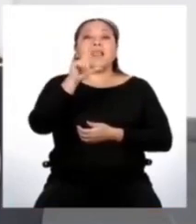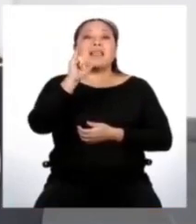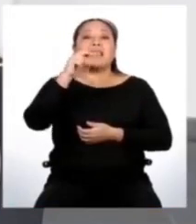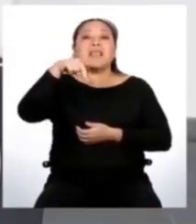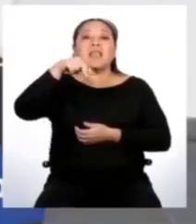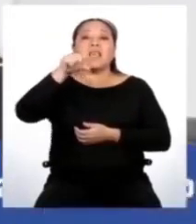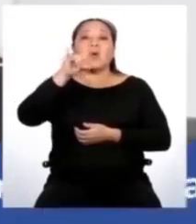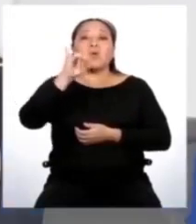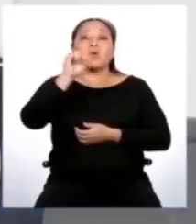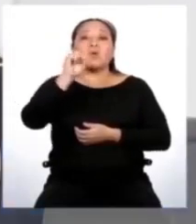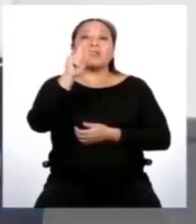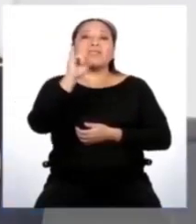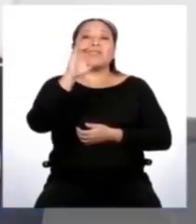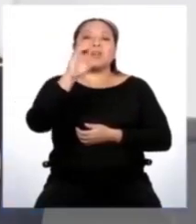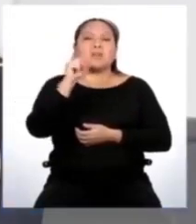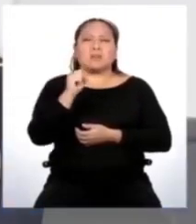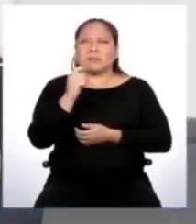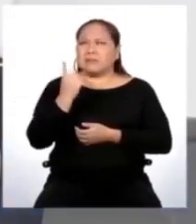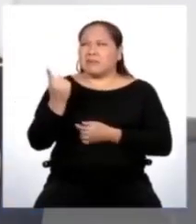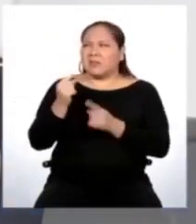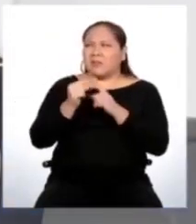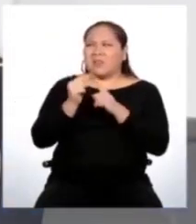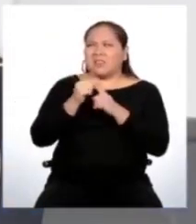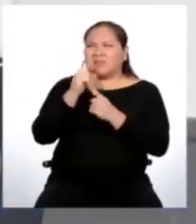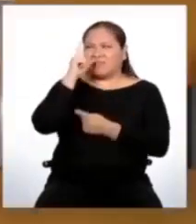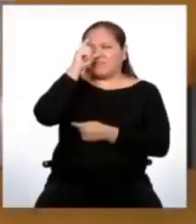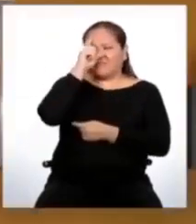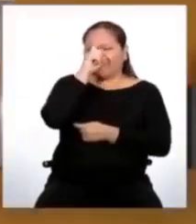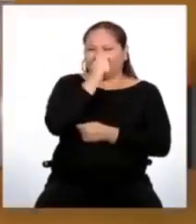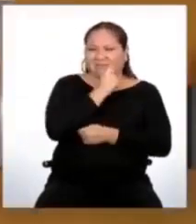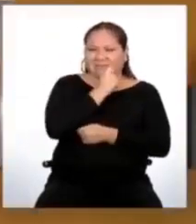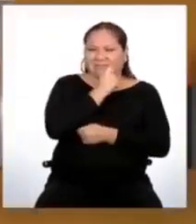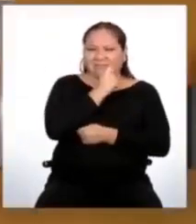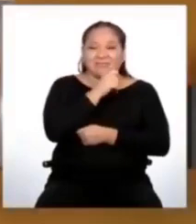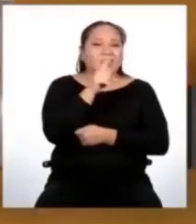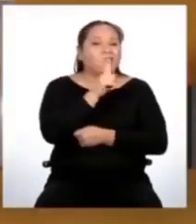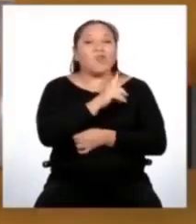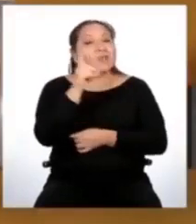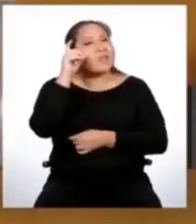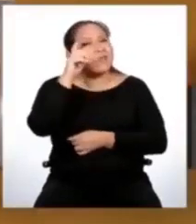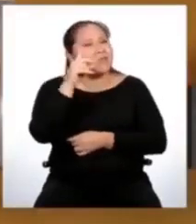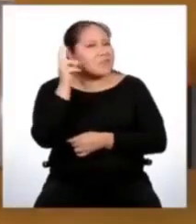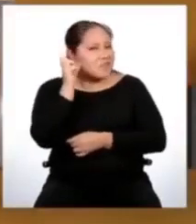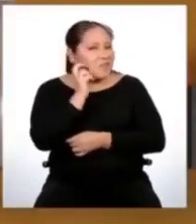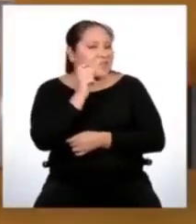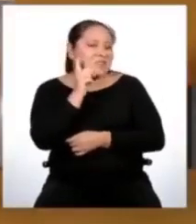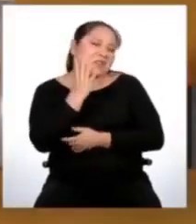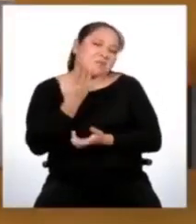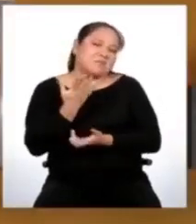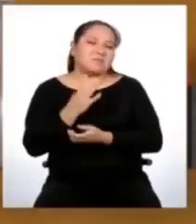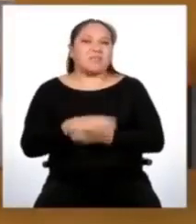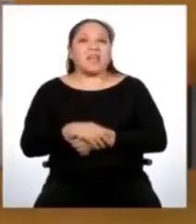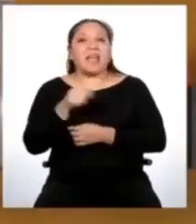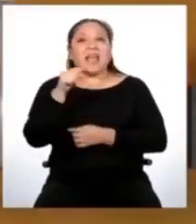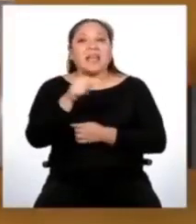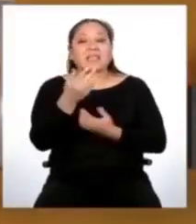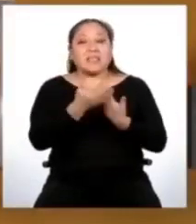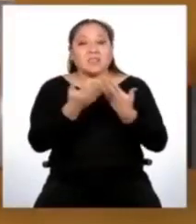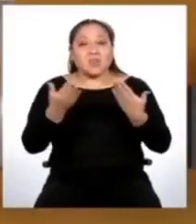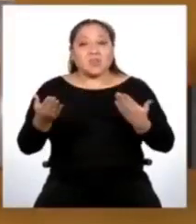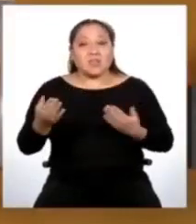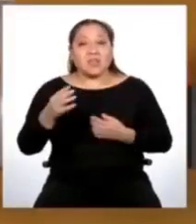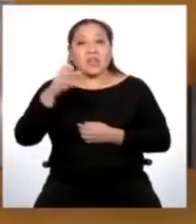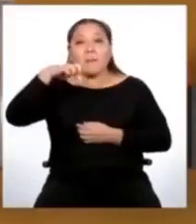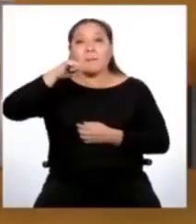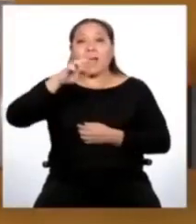Uy, cada vez se complican más estas palabras. No es tan difícil como suena. Entre los elementos paralingüísticos están